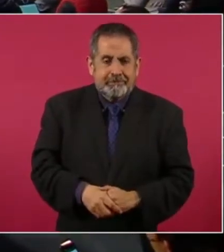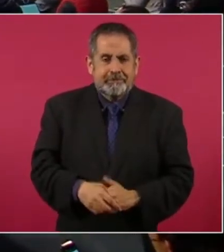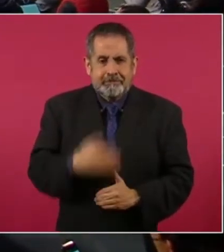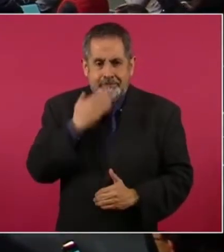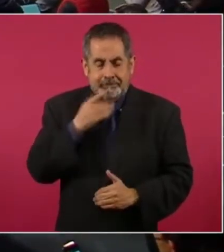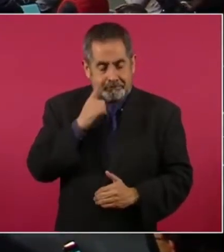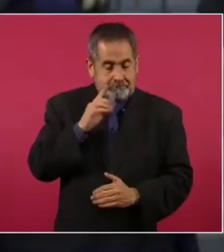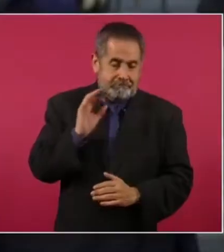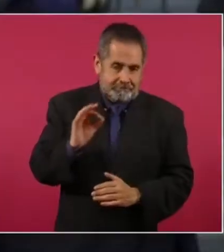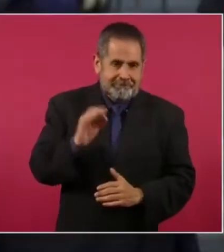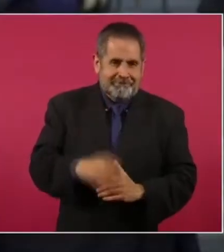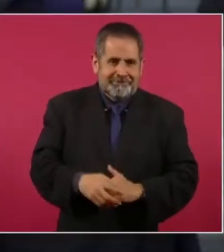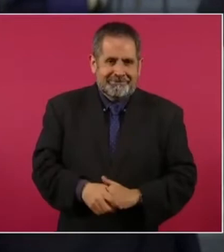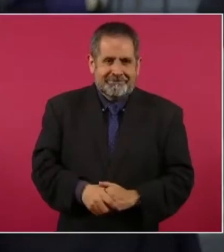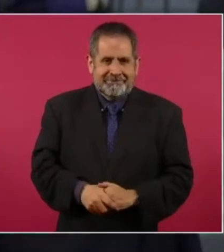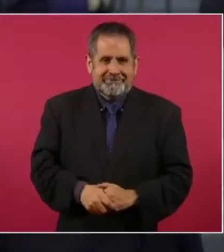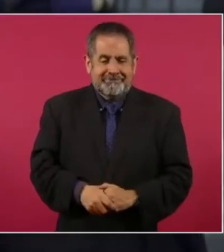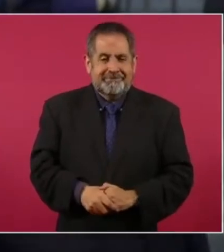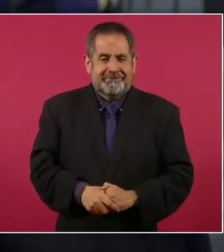Está bien.